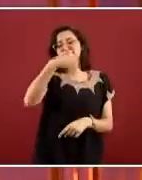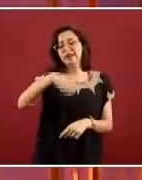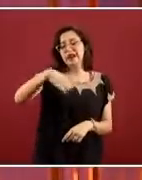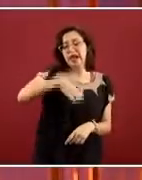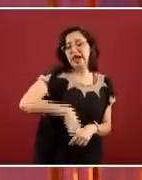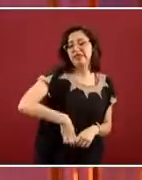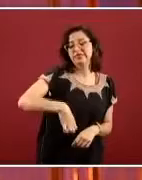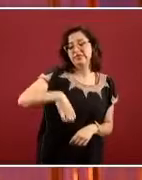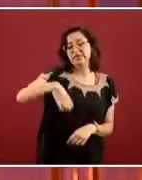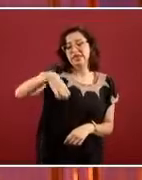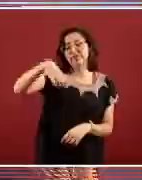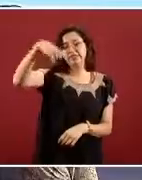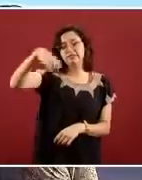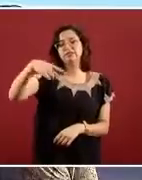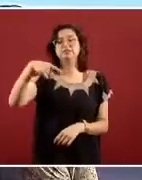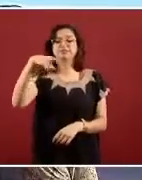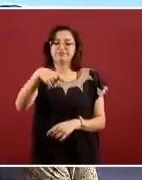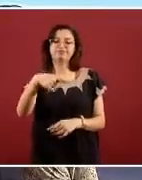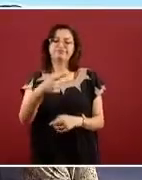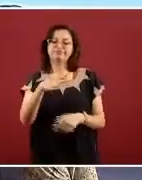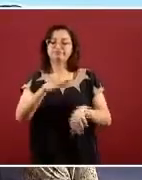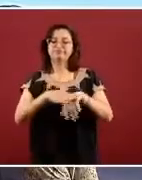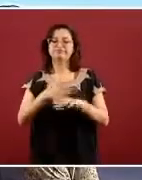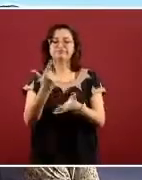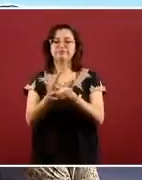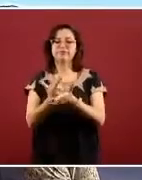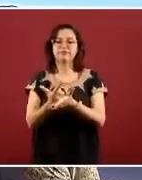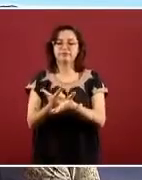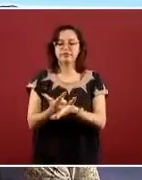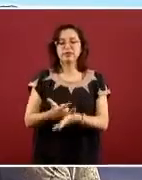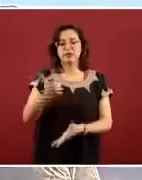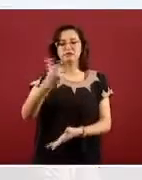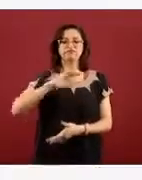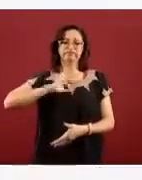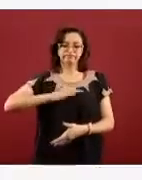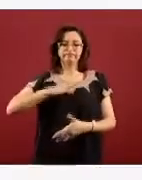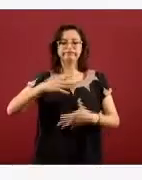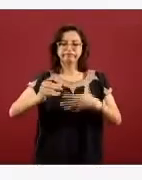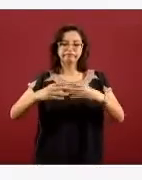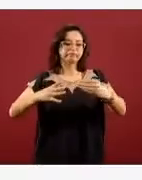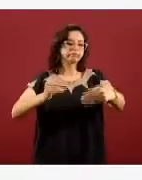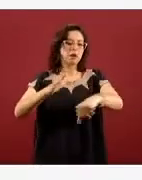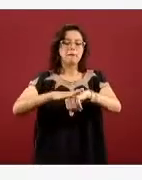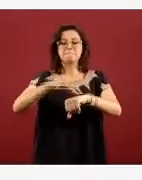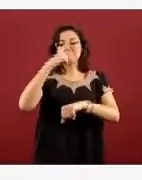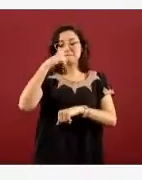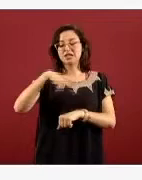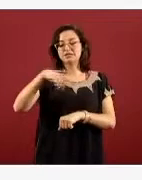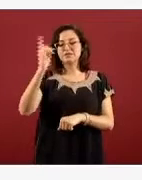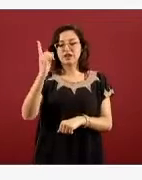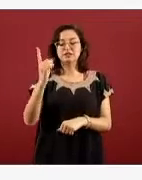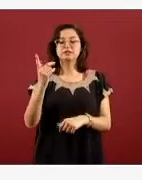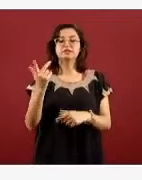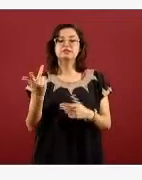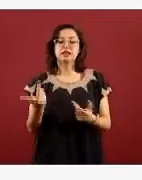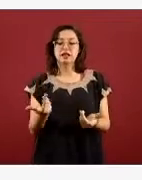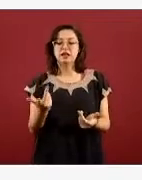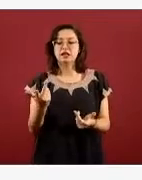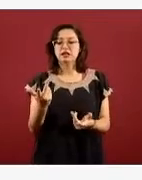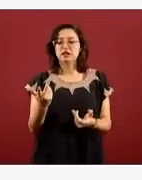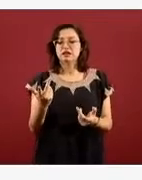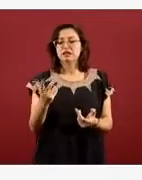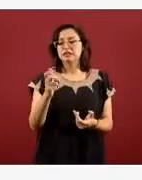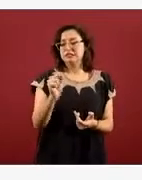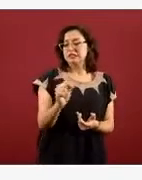avanzando en la cantidad de años, pues tenemos mayor carga de enfermedad, siendo inclusive los mayores